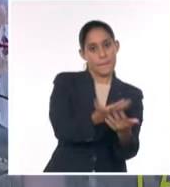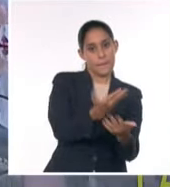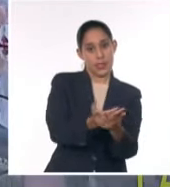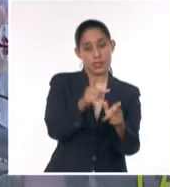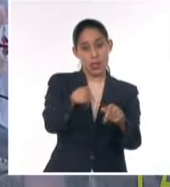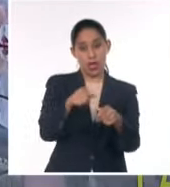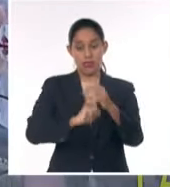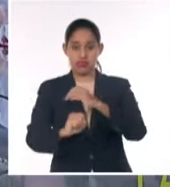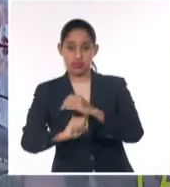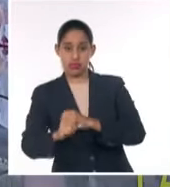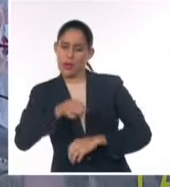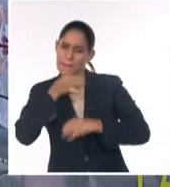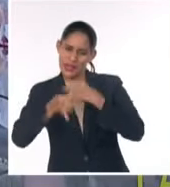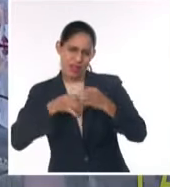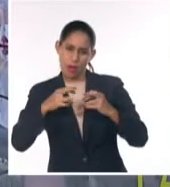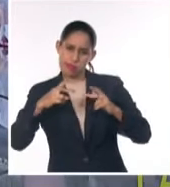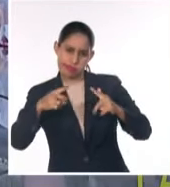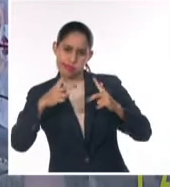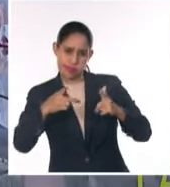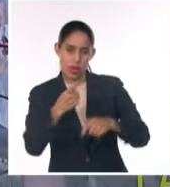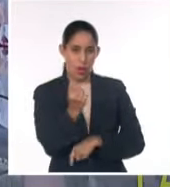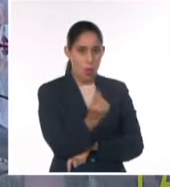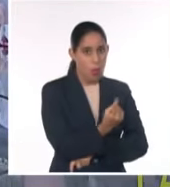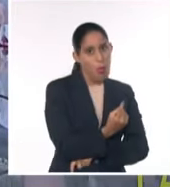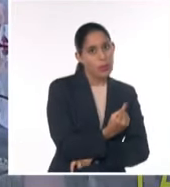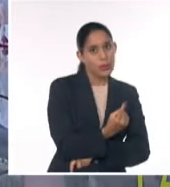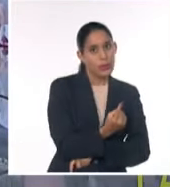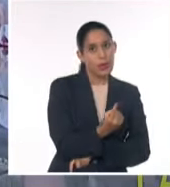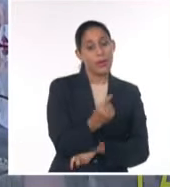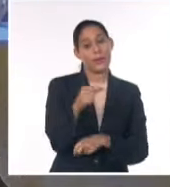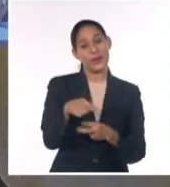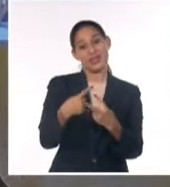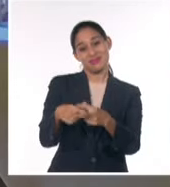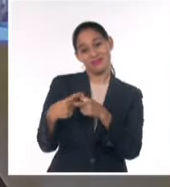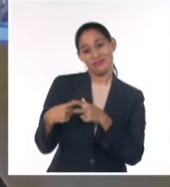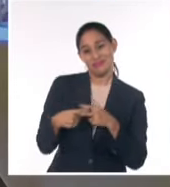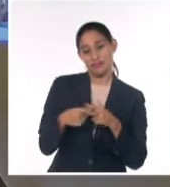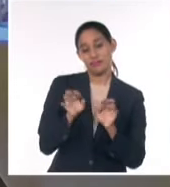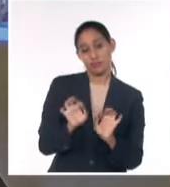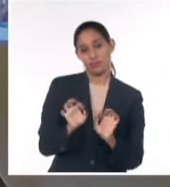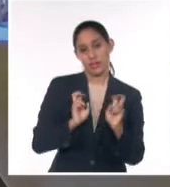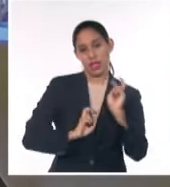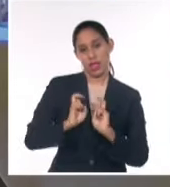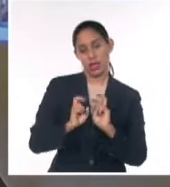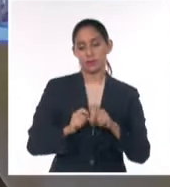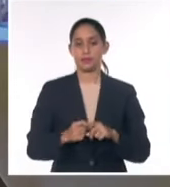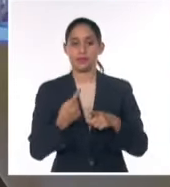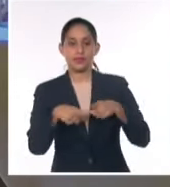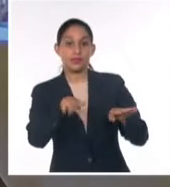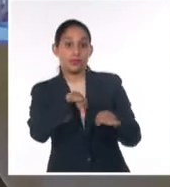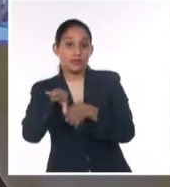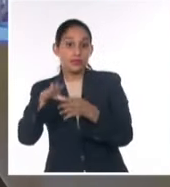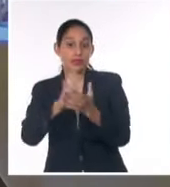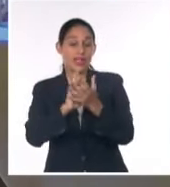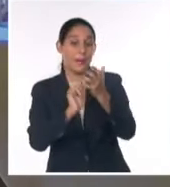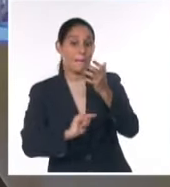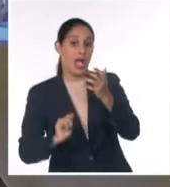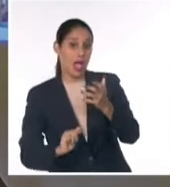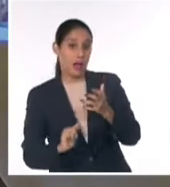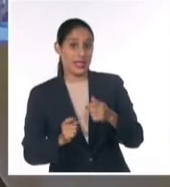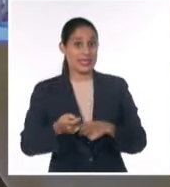varias ocasiones, no está trabajando uno, que está en taller en proceso de rodado. Por su parte, en Mayabeque trascendió cerca